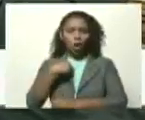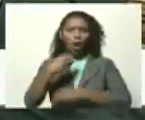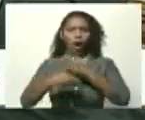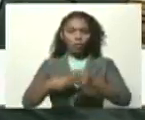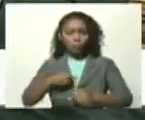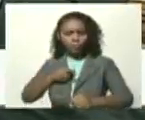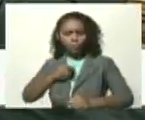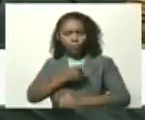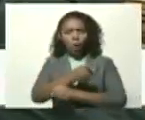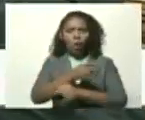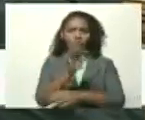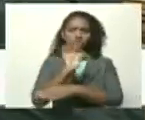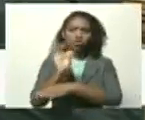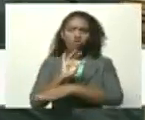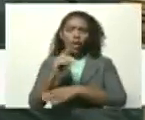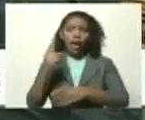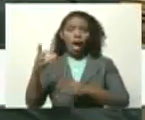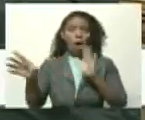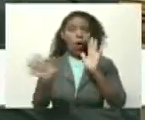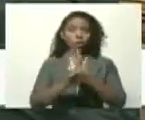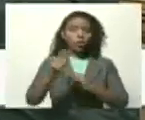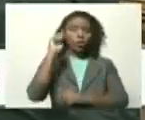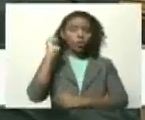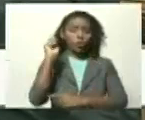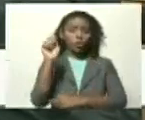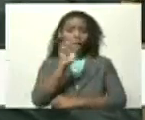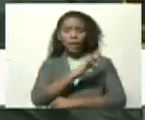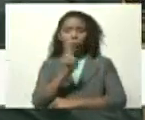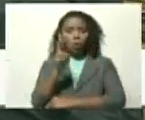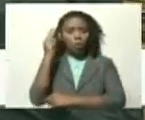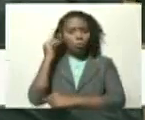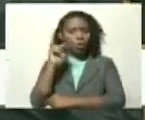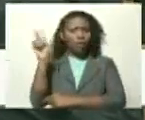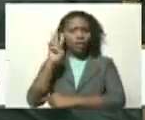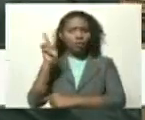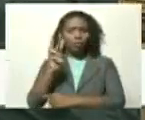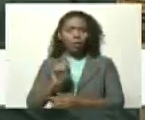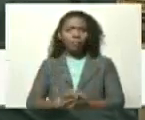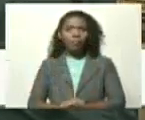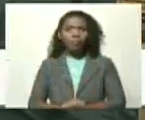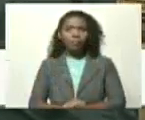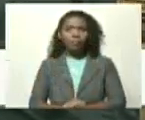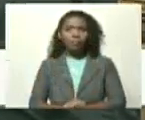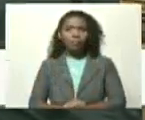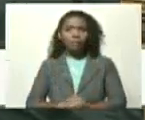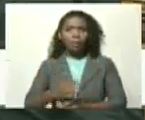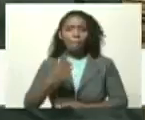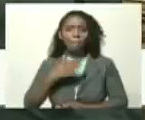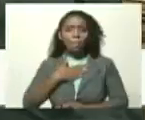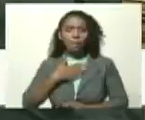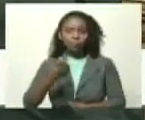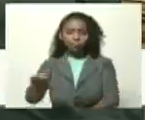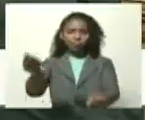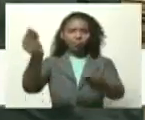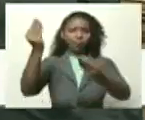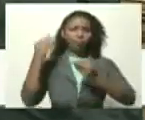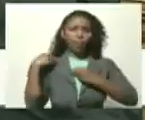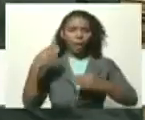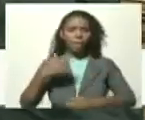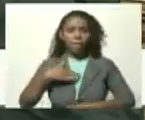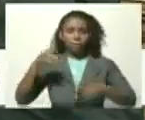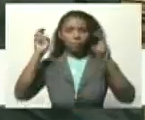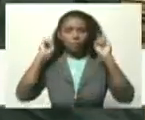las funciones que la Constitución de la República Bolivariana de Venezuela me confieren en mi